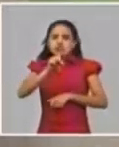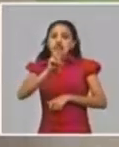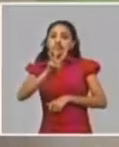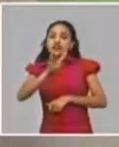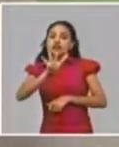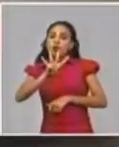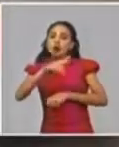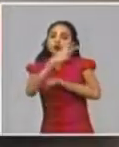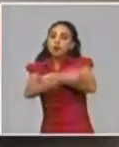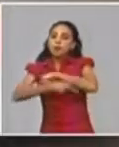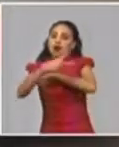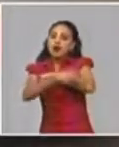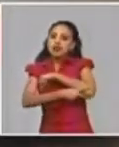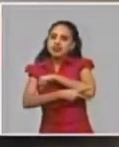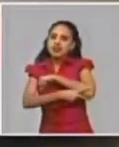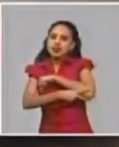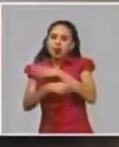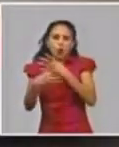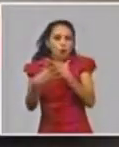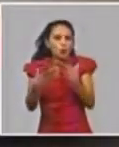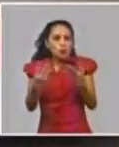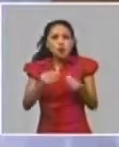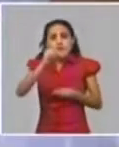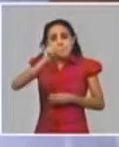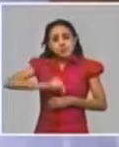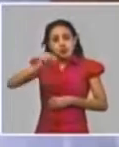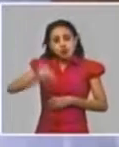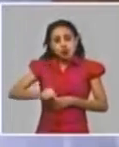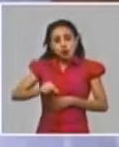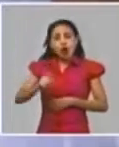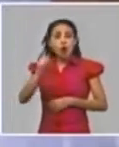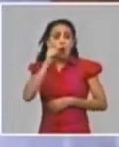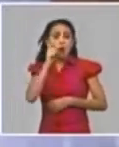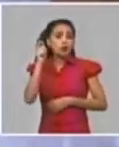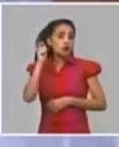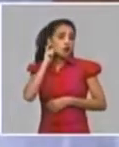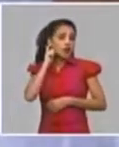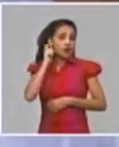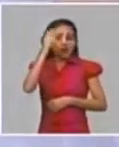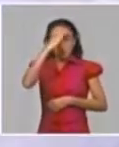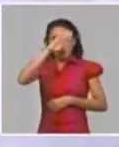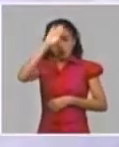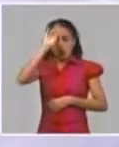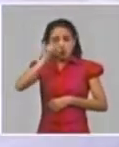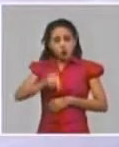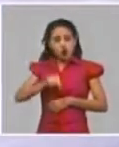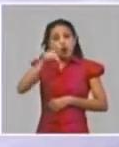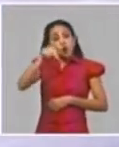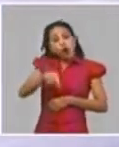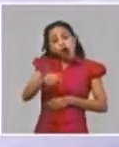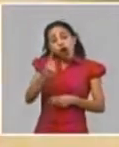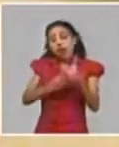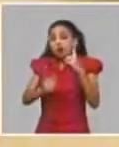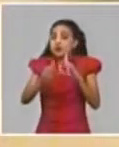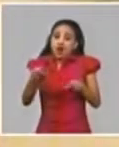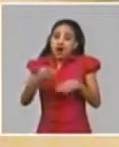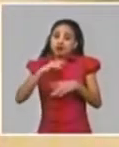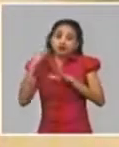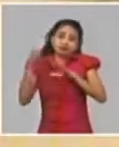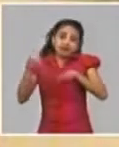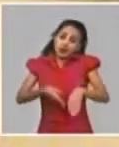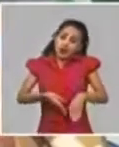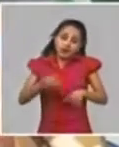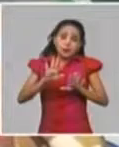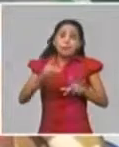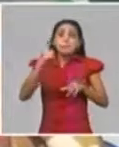países. Generaciones y generaciones de hombres y mujeres cubanos, hoy presentes, otros que ya no están, en su momento cumplieron